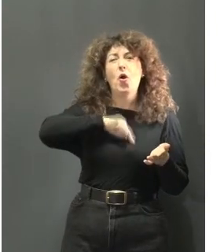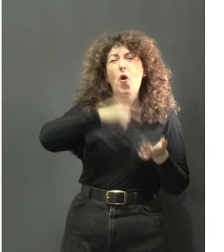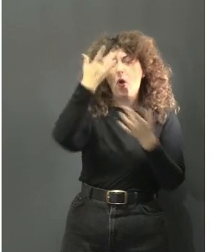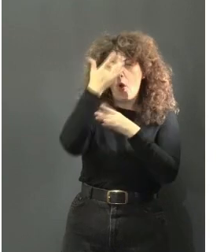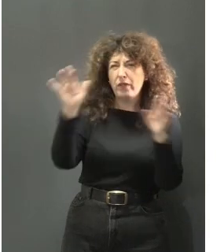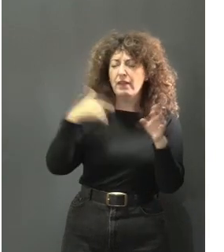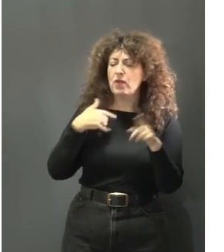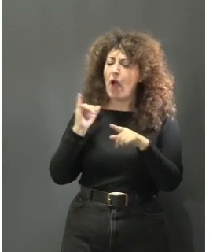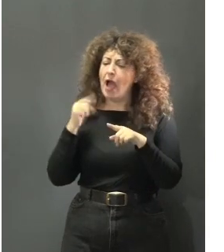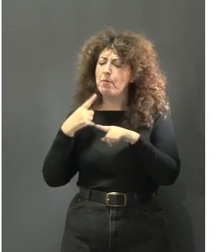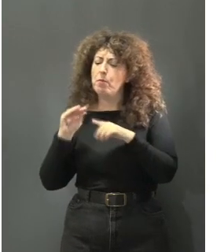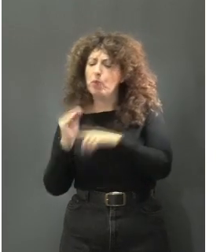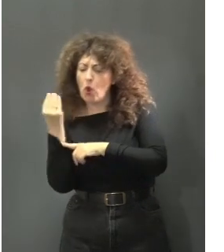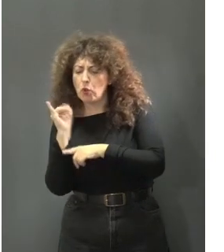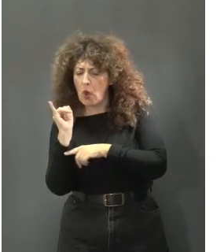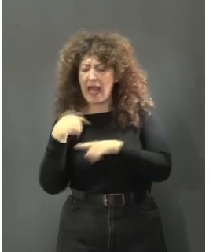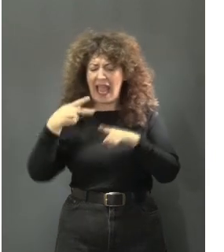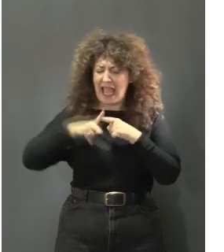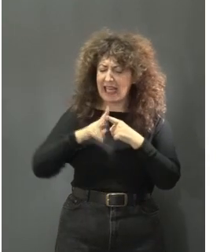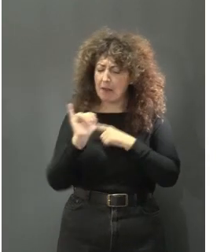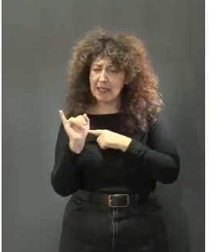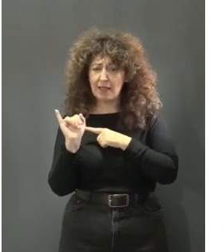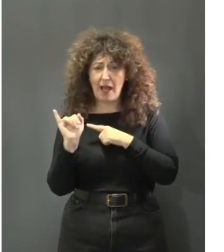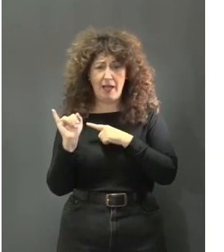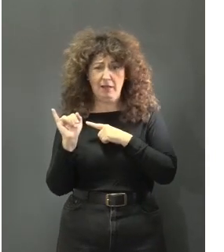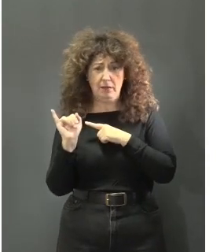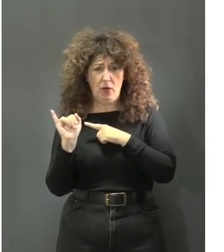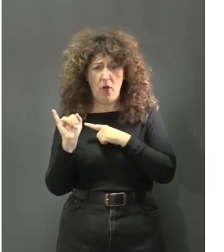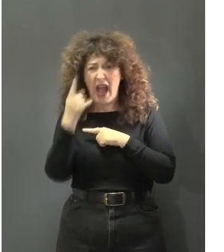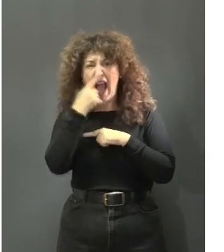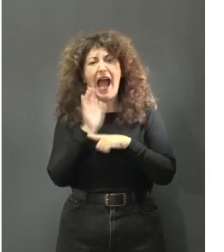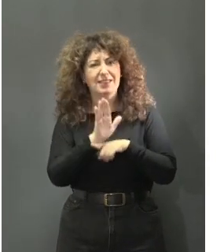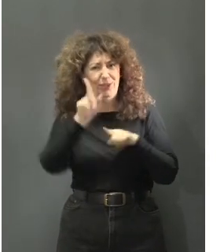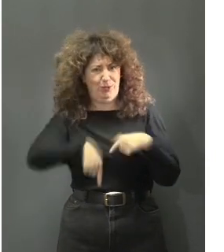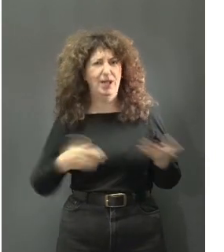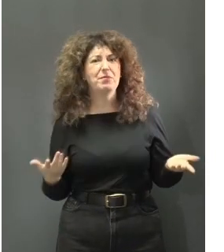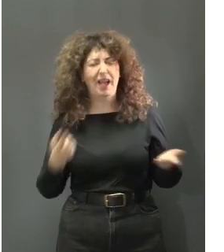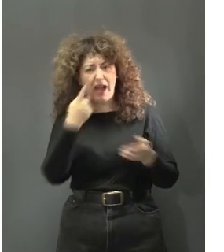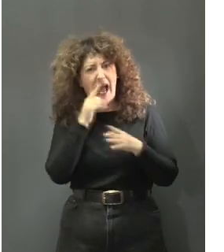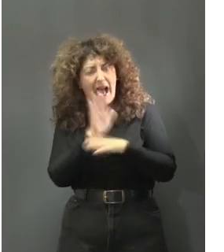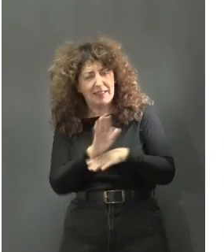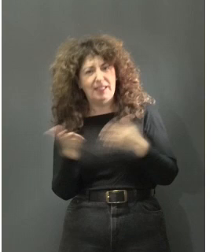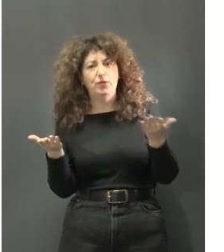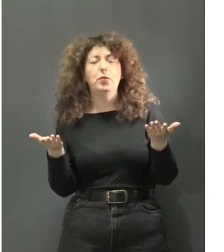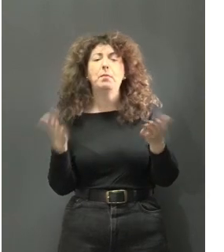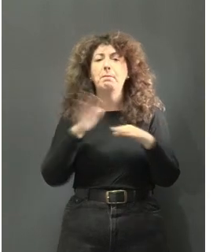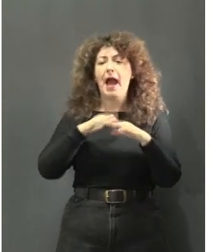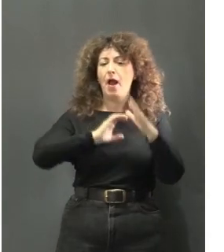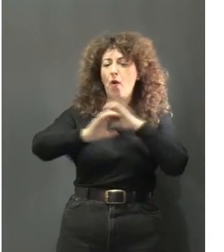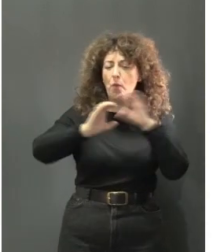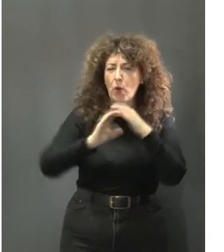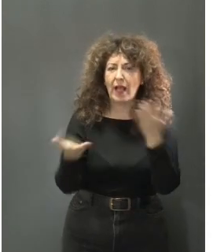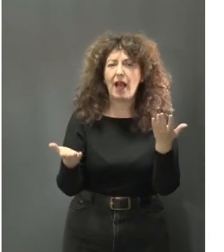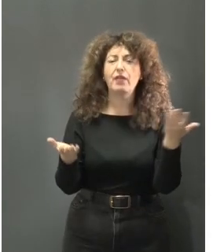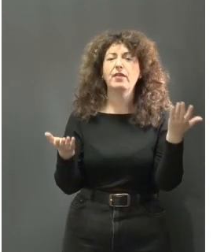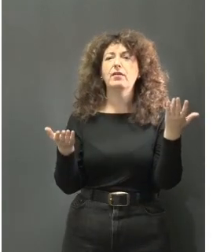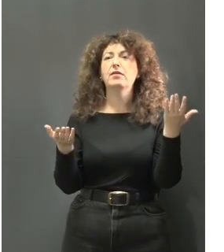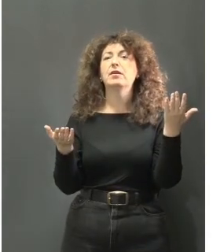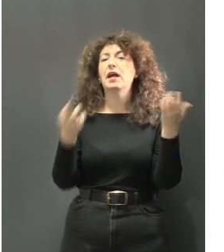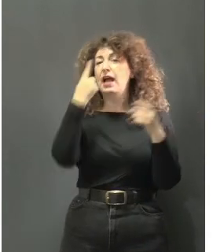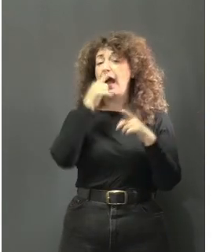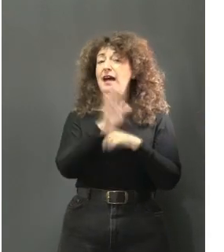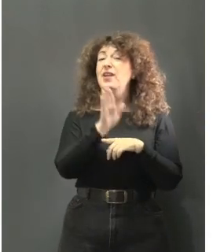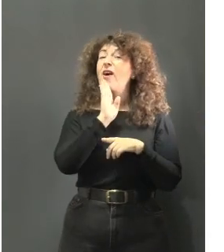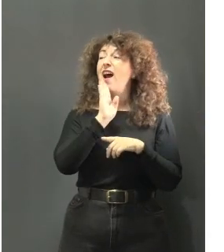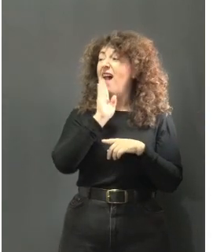el producto o tengo la herramienta, sino de la actitud, ¿no? La actitud hacia esa comunicación que tienes que dar y lo que